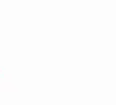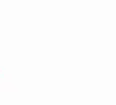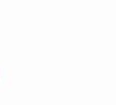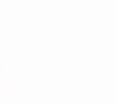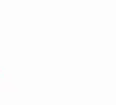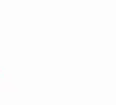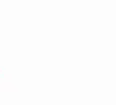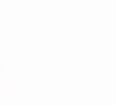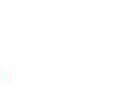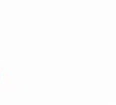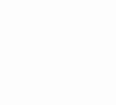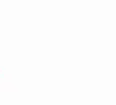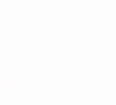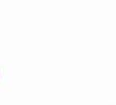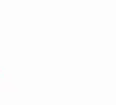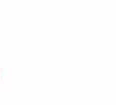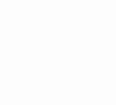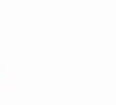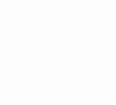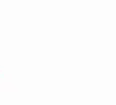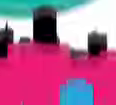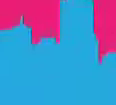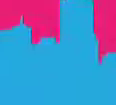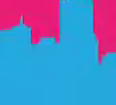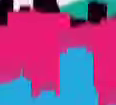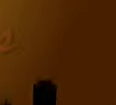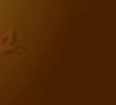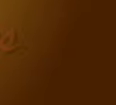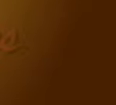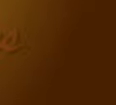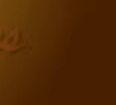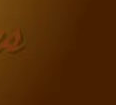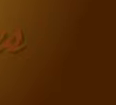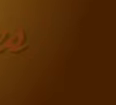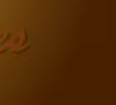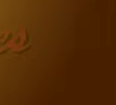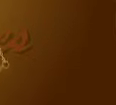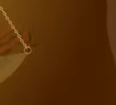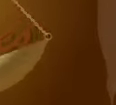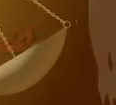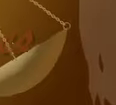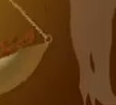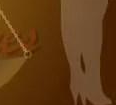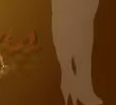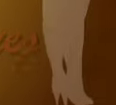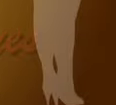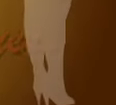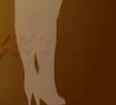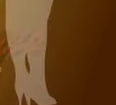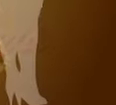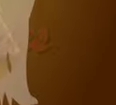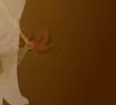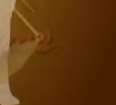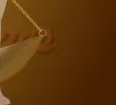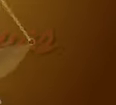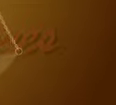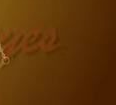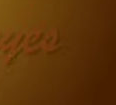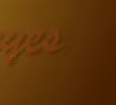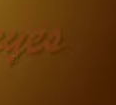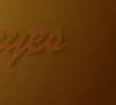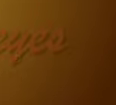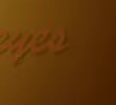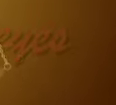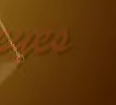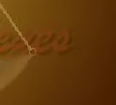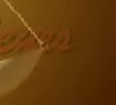Y ya está con nosotros la licenciada Erika García, quien abordará el tema, como les decía, muy polémico y candente: derechos humanos en la Secretaría